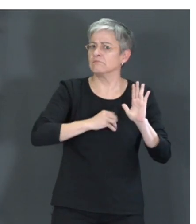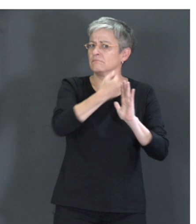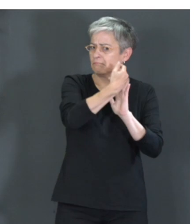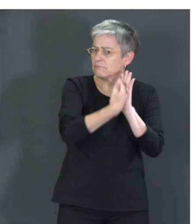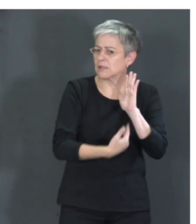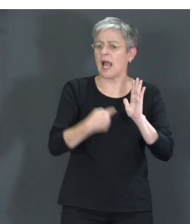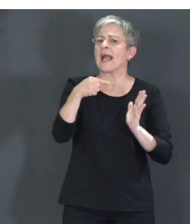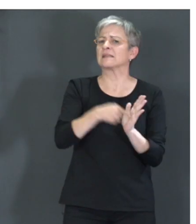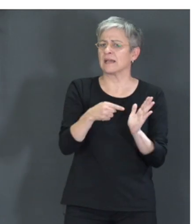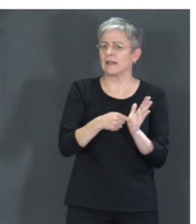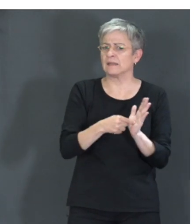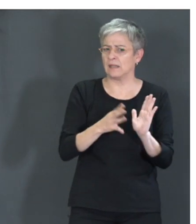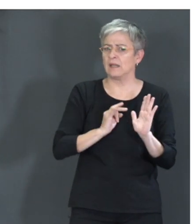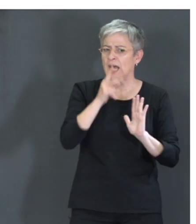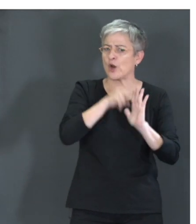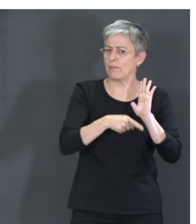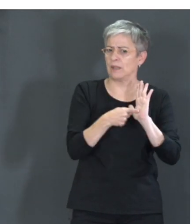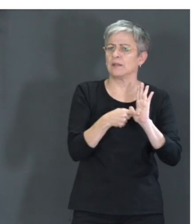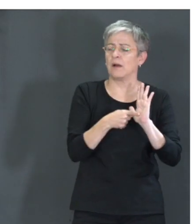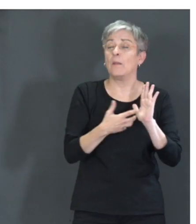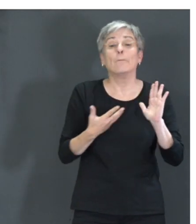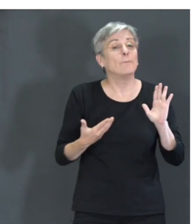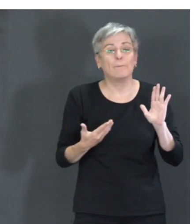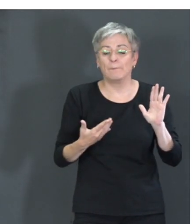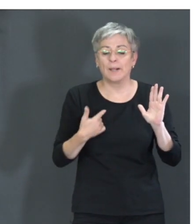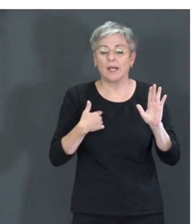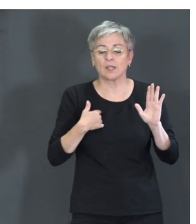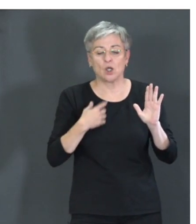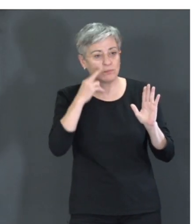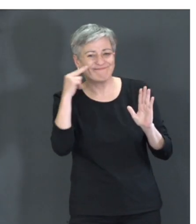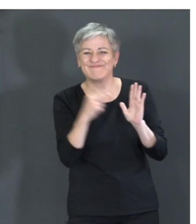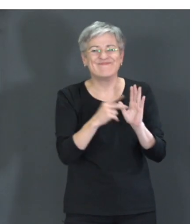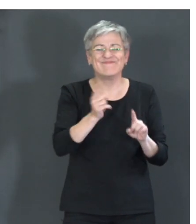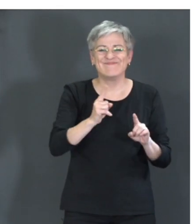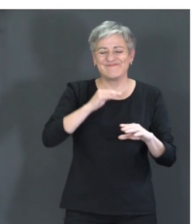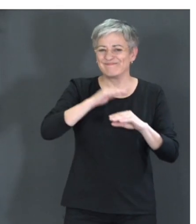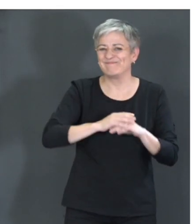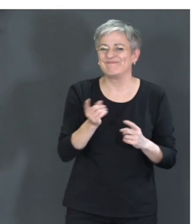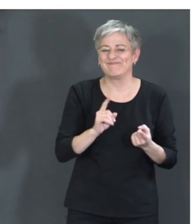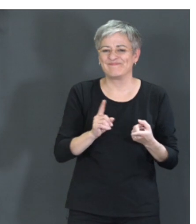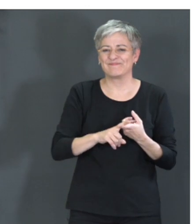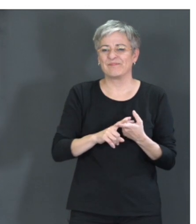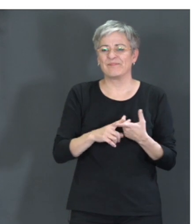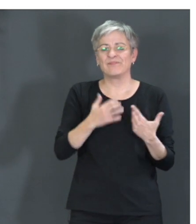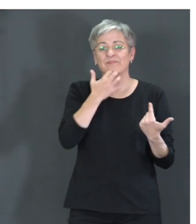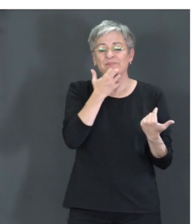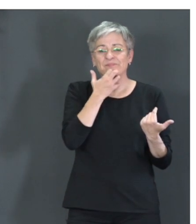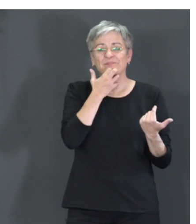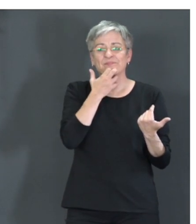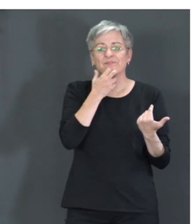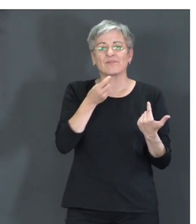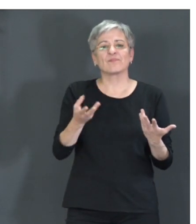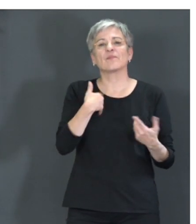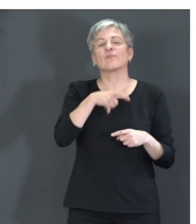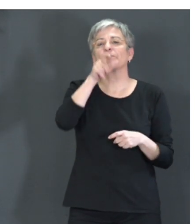y exigente, o sea, pero no la estamos teniendo en cuenta, incluso, sobre todo, a veces incluso cuando ves